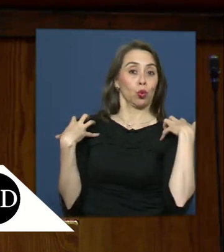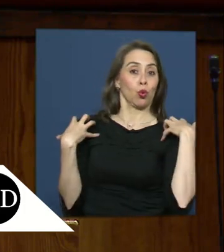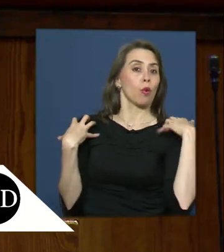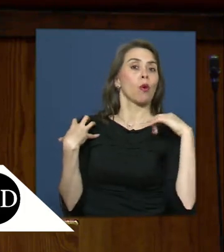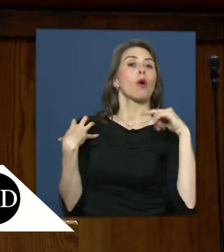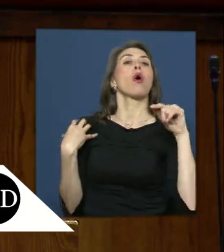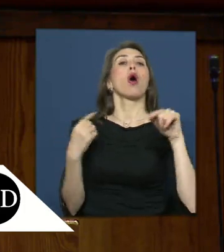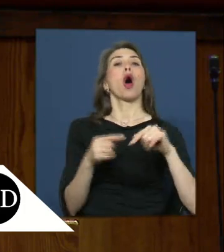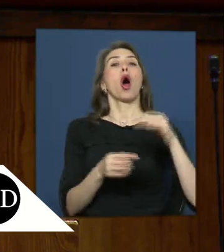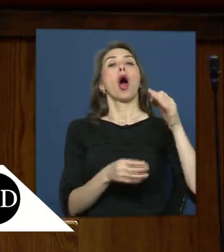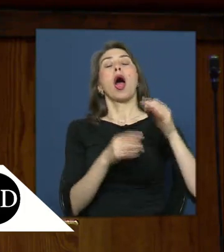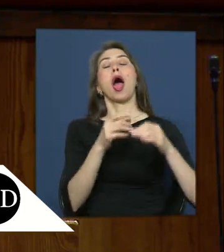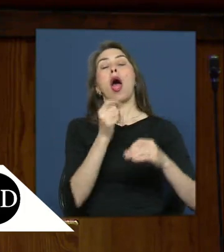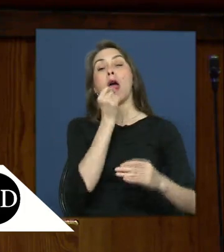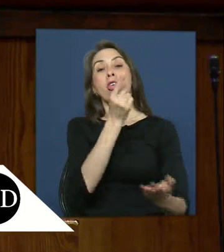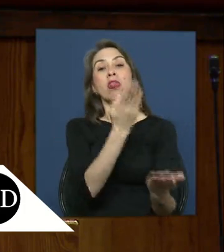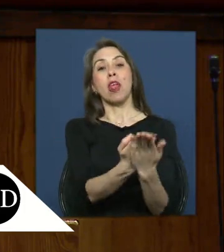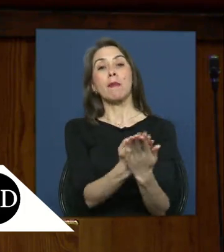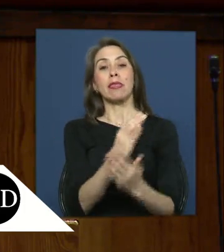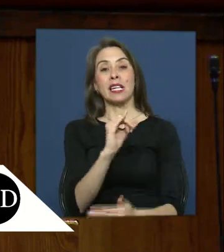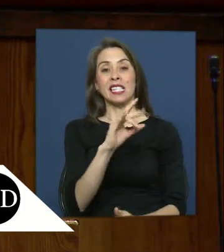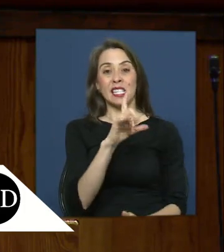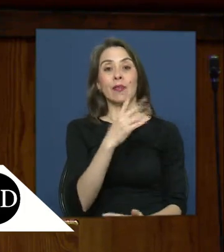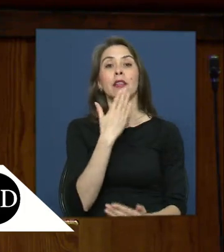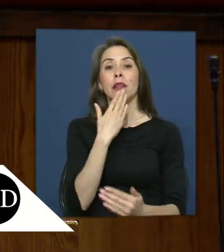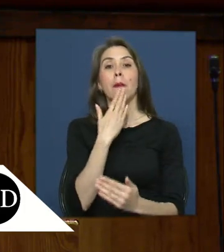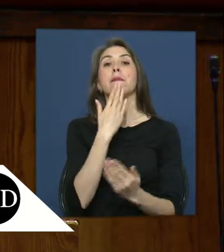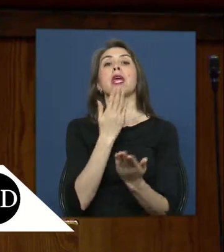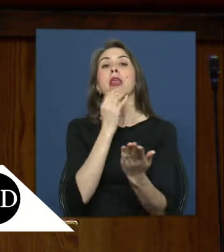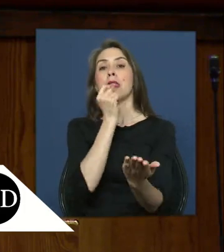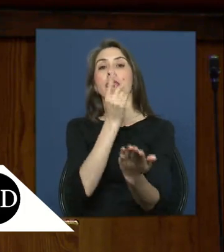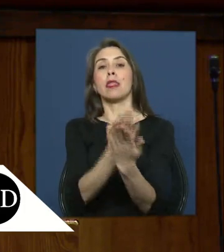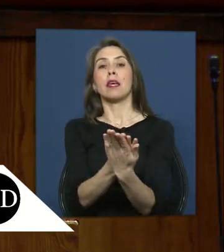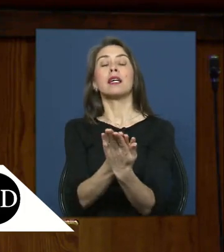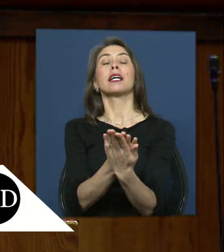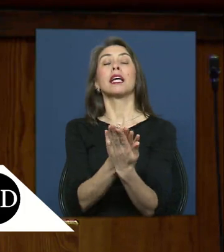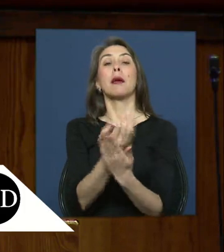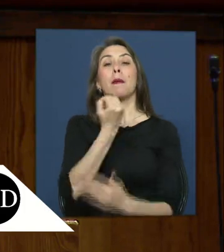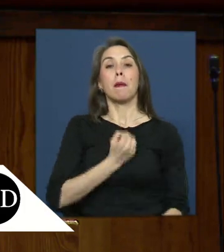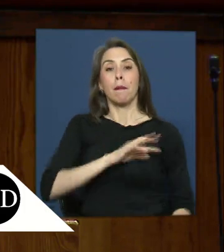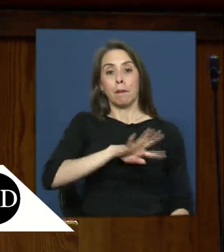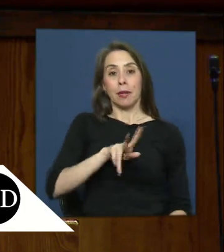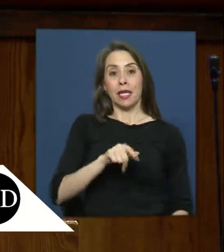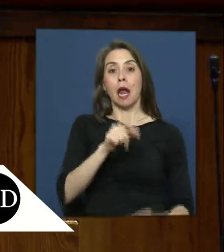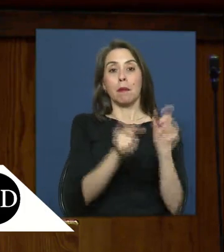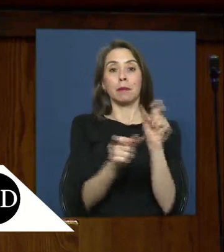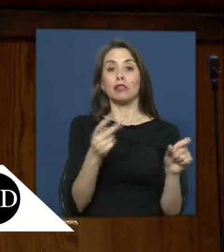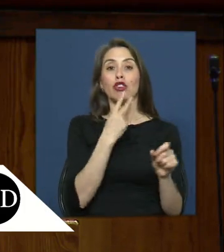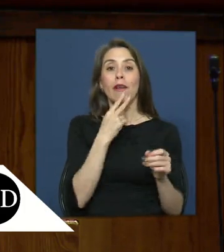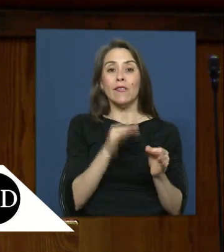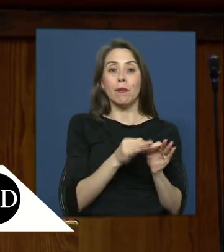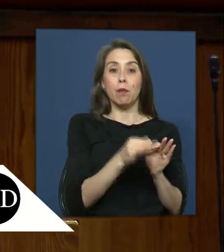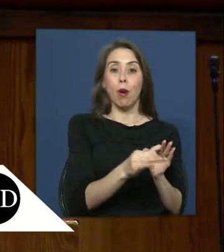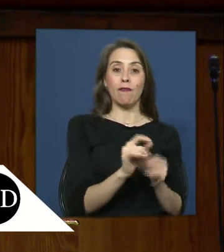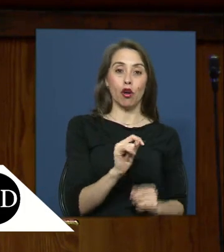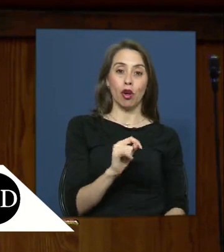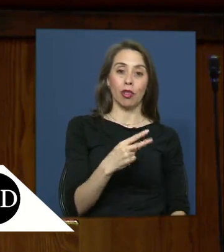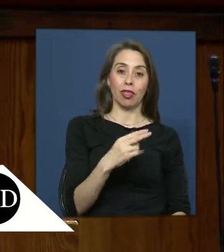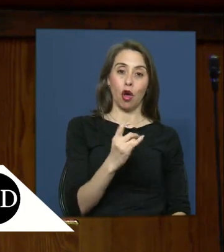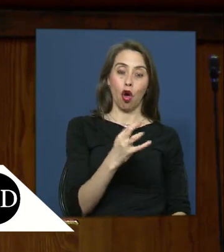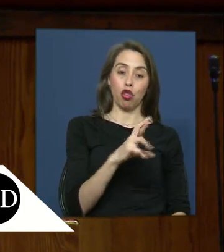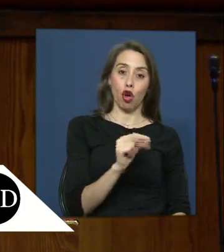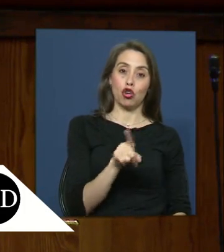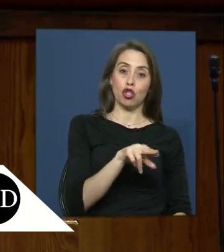penal. De esta forma, los habitantes de Teodoro Schmidt ya no deberán trasladarse de